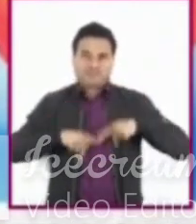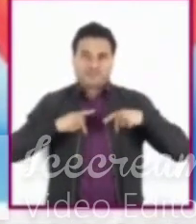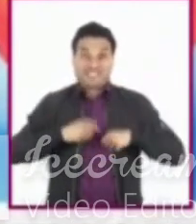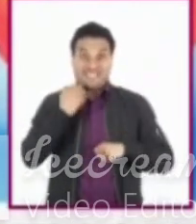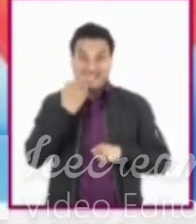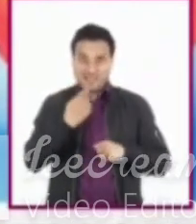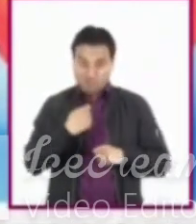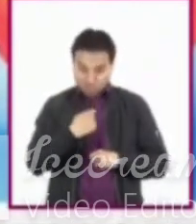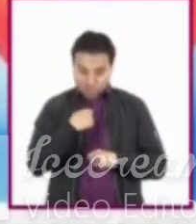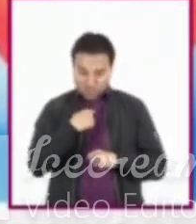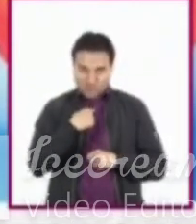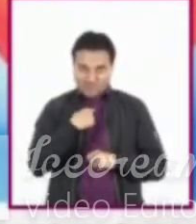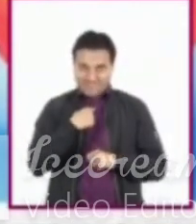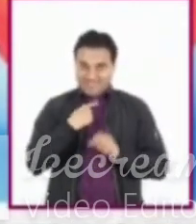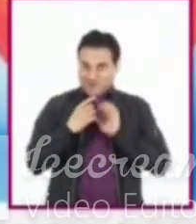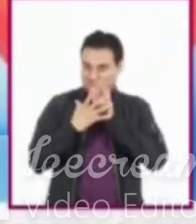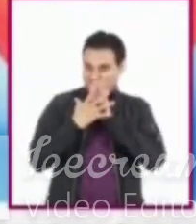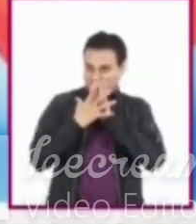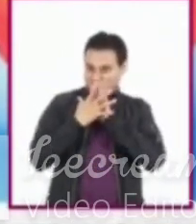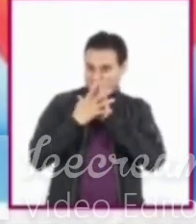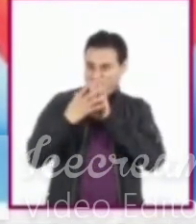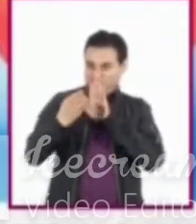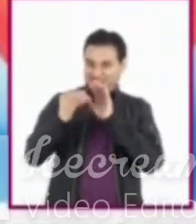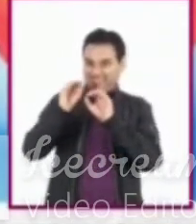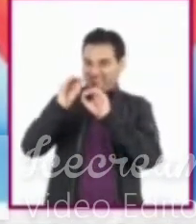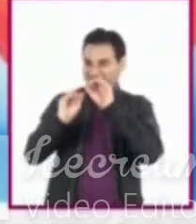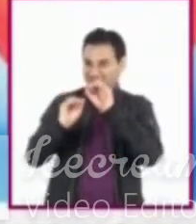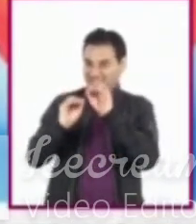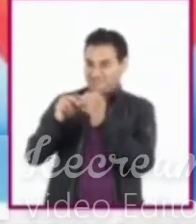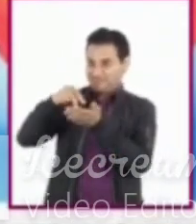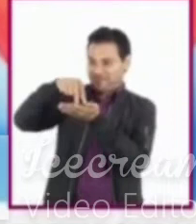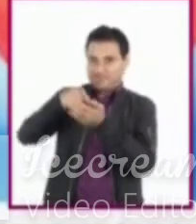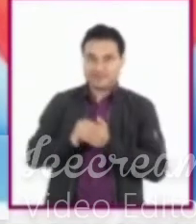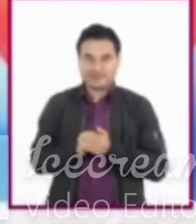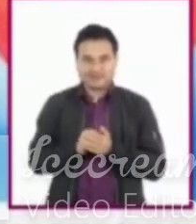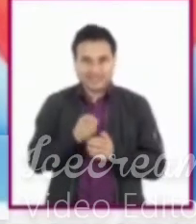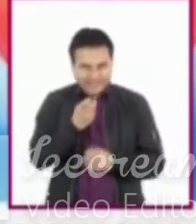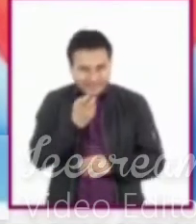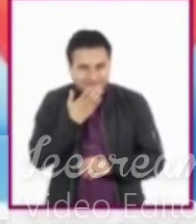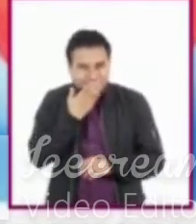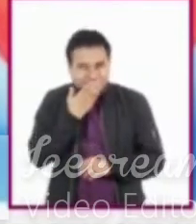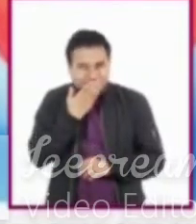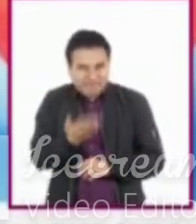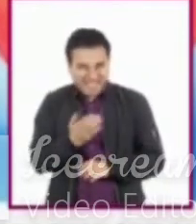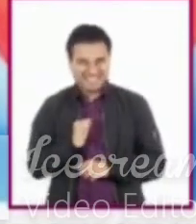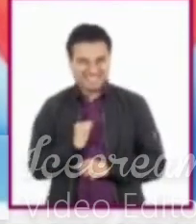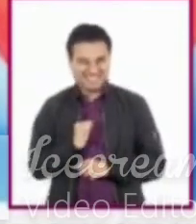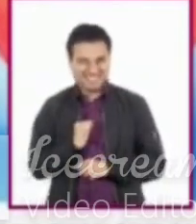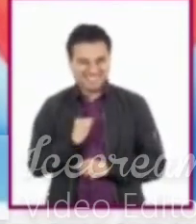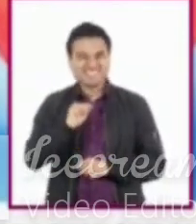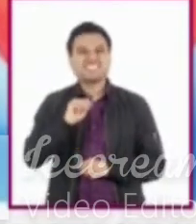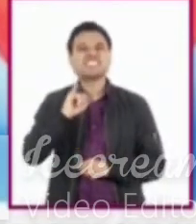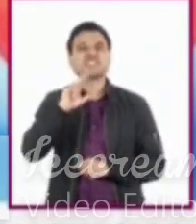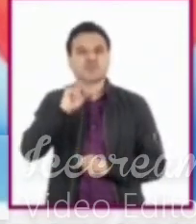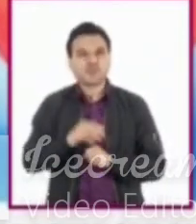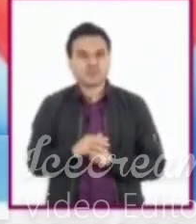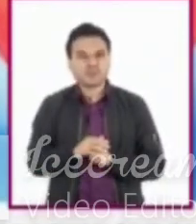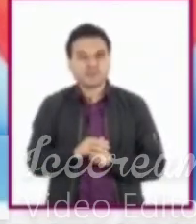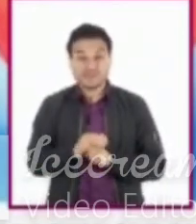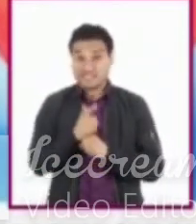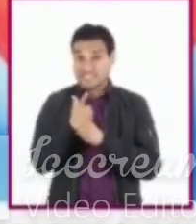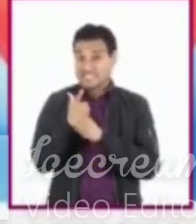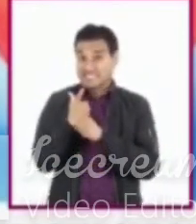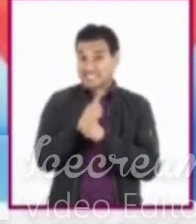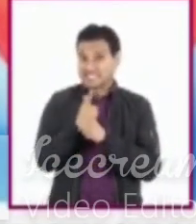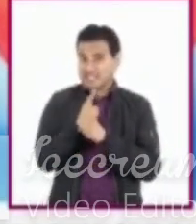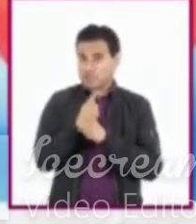Pero, ¿sería todo esto moral, ética y jurídicamente aceptable? Para el licenciado Víctor